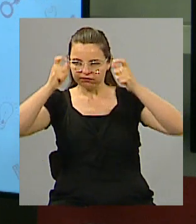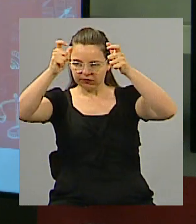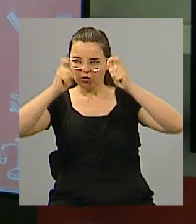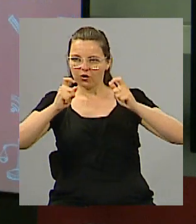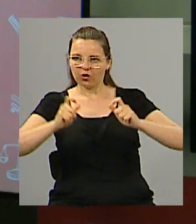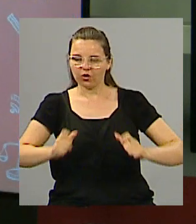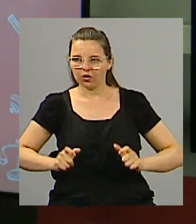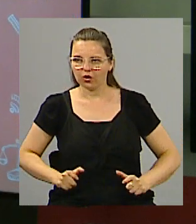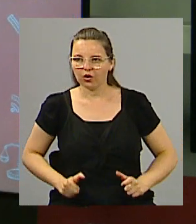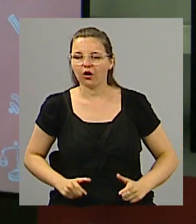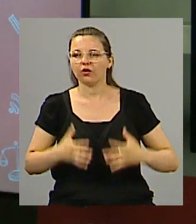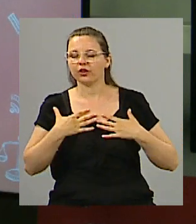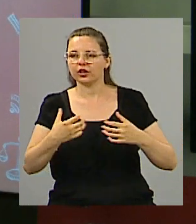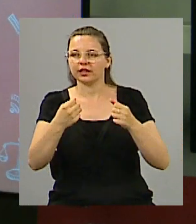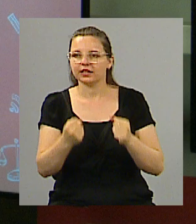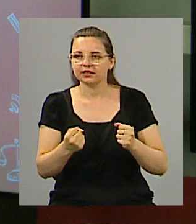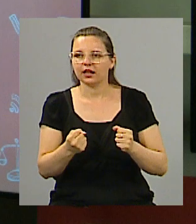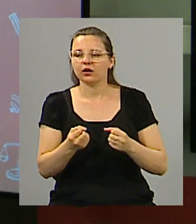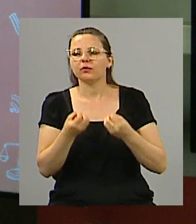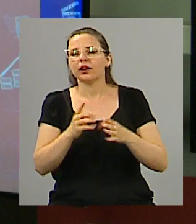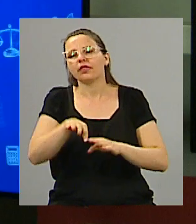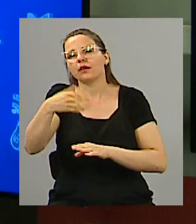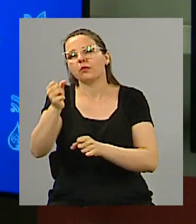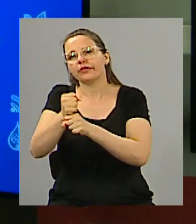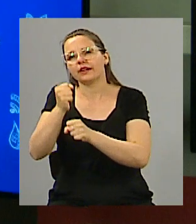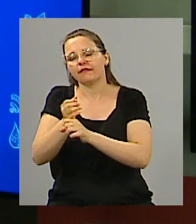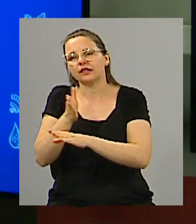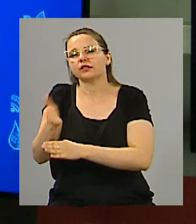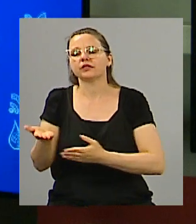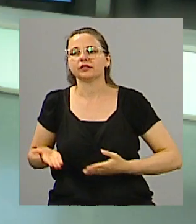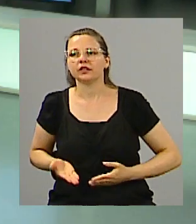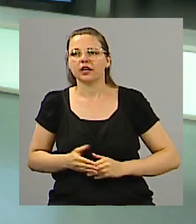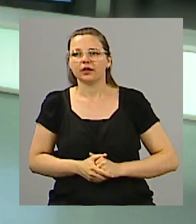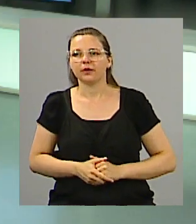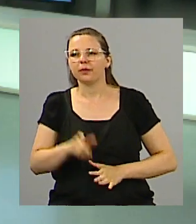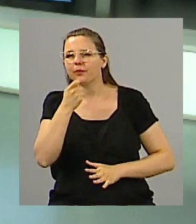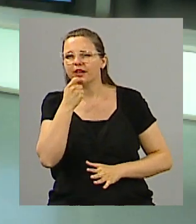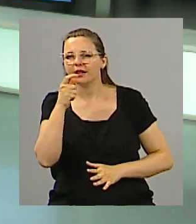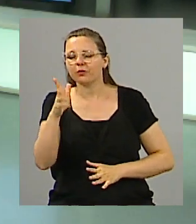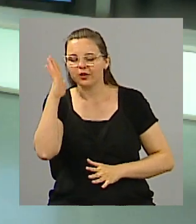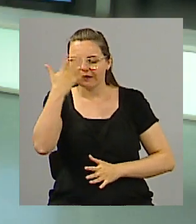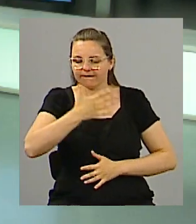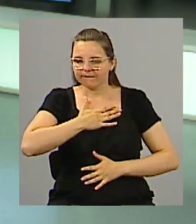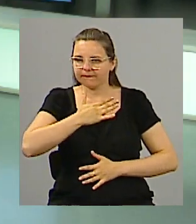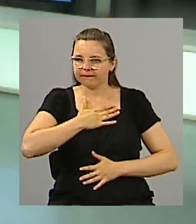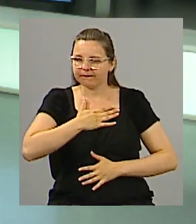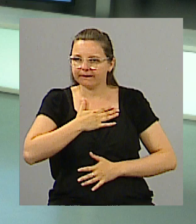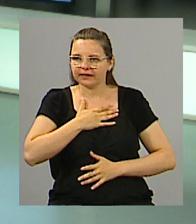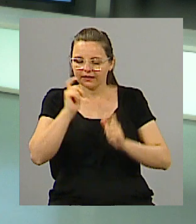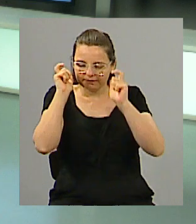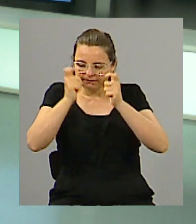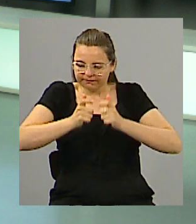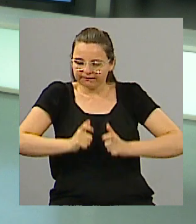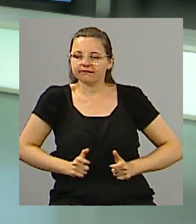Y habríamos como una especie de debate, decíamos, bueno, pero ¿hasta cuándo es, cuál es el límite de tu intimidad ahí, ¿no?